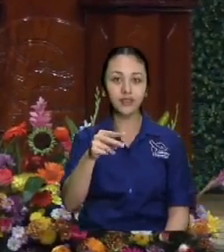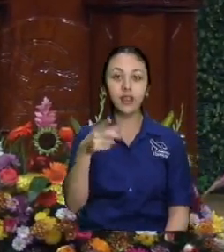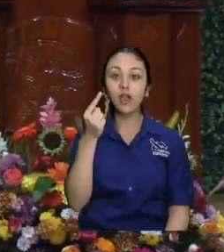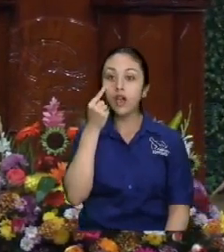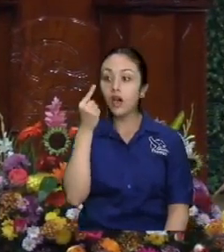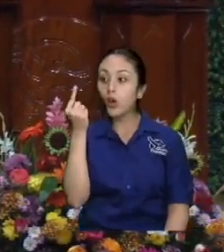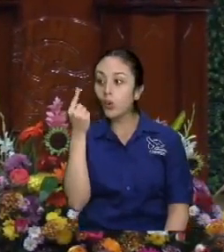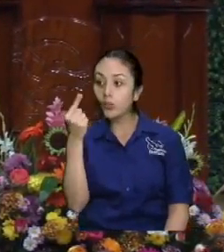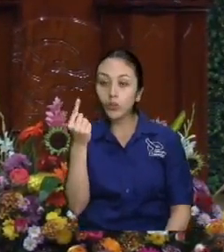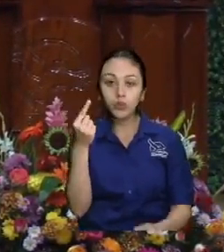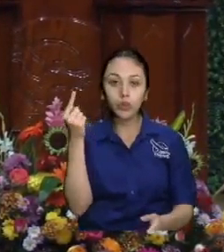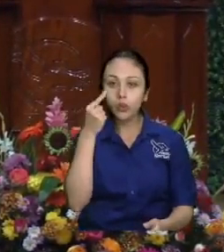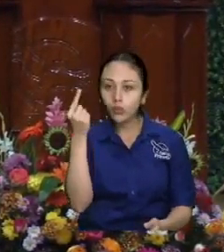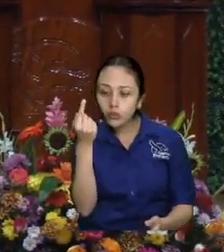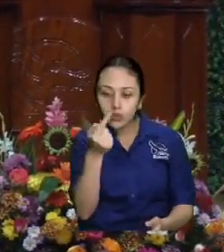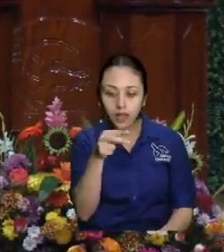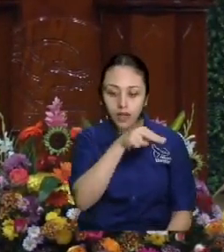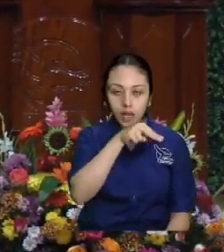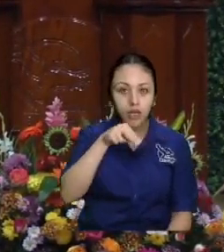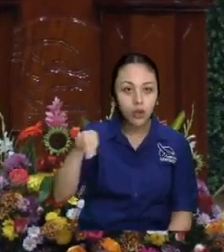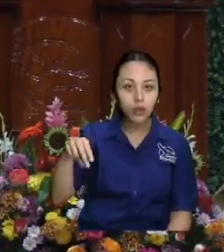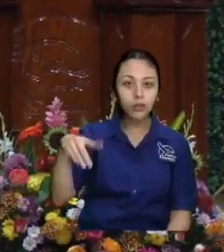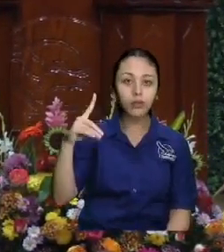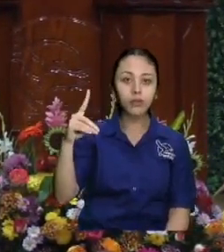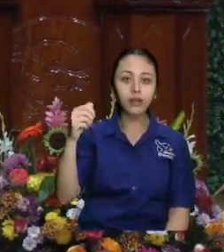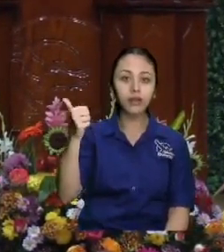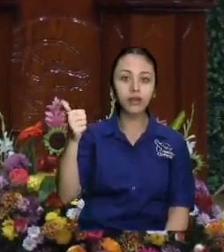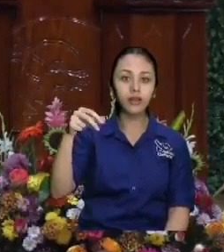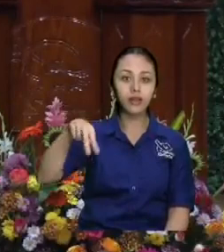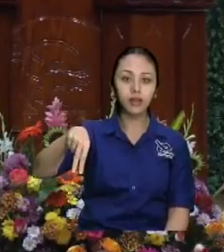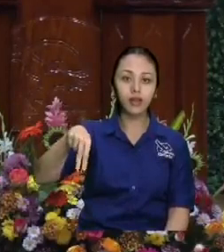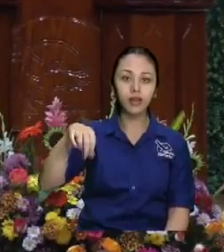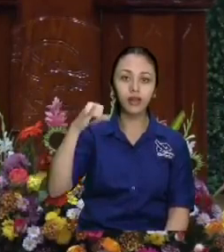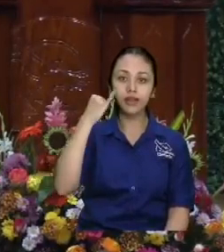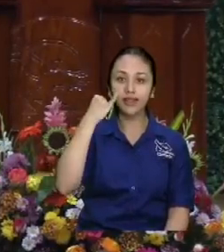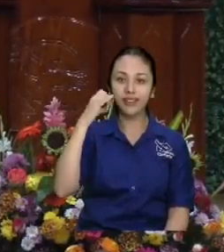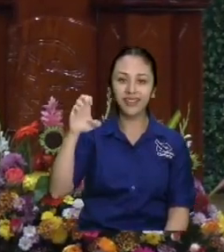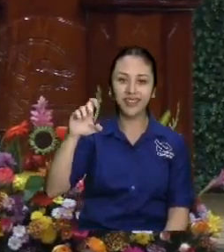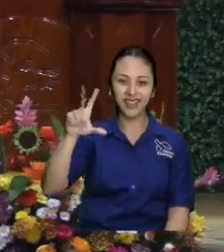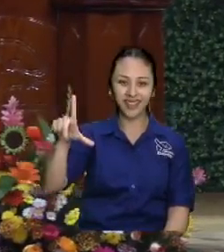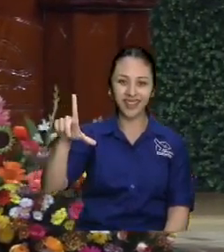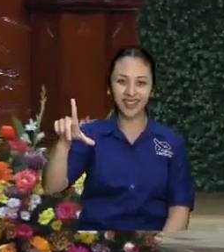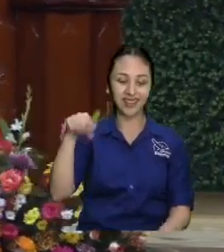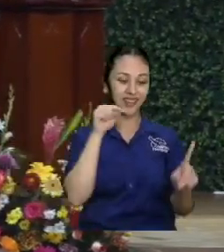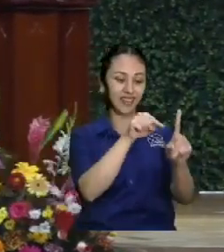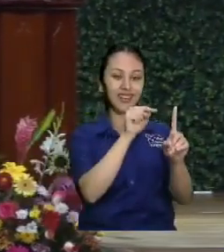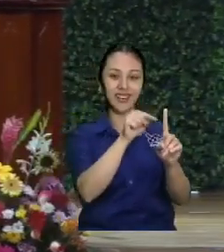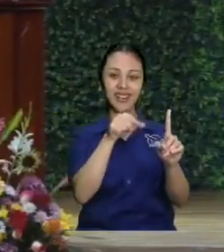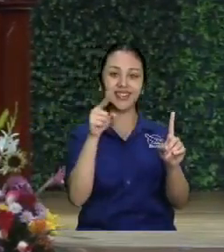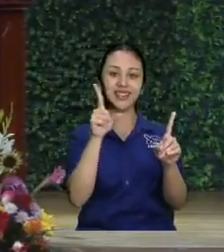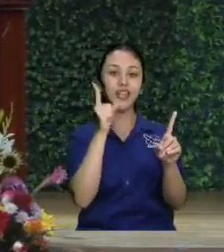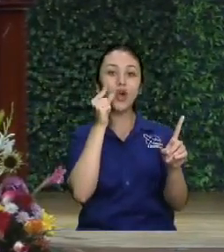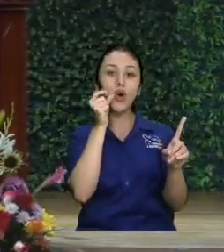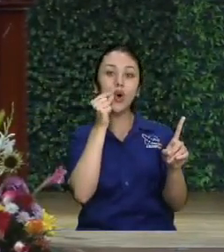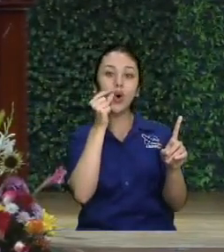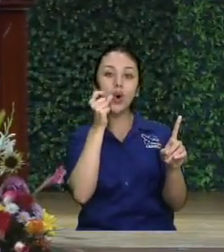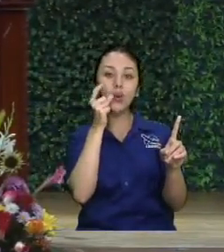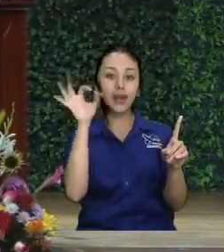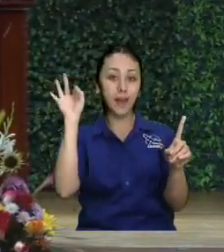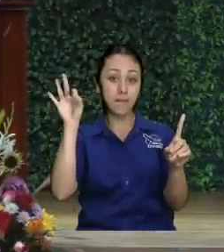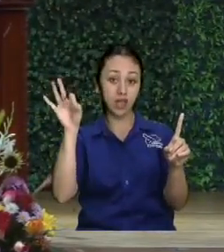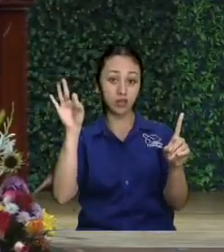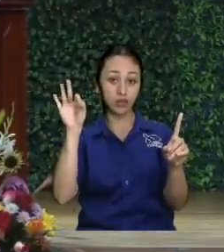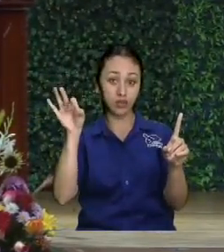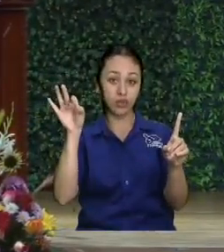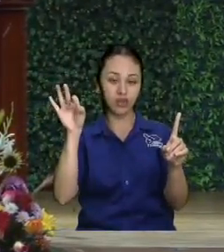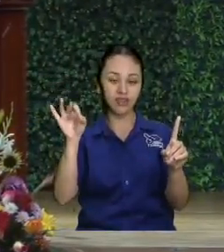Busca ahí, Daniel, ya lo tienen, papito. Lo fuiste un acicate. O sea, ponelo, pues. Pero rápido, muchachos, que